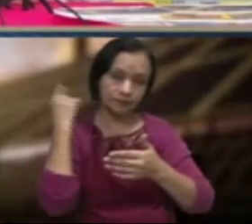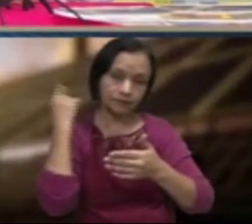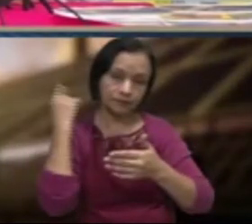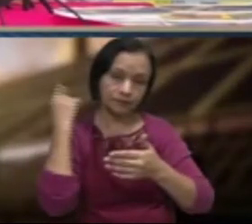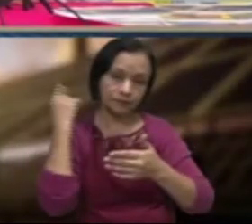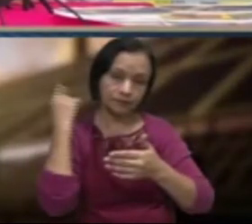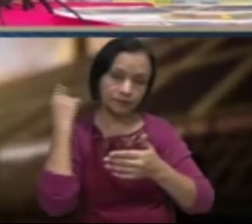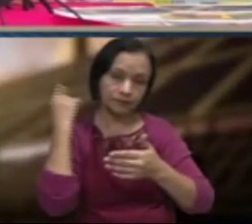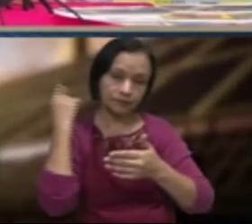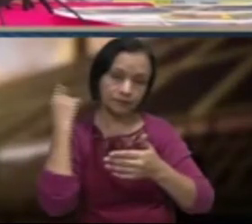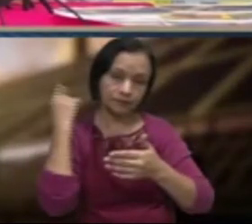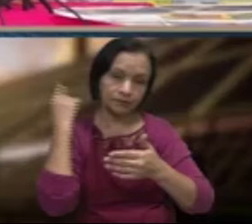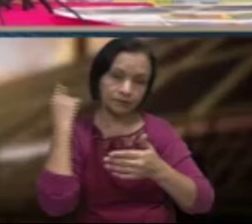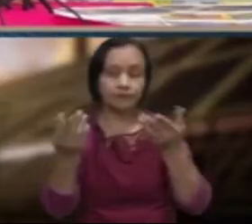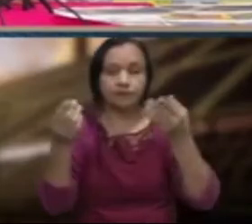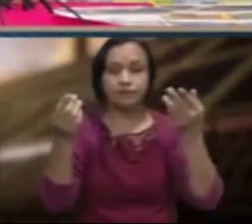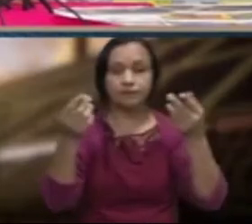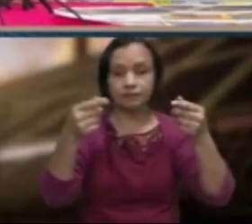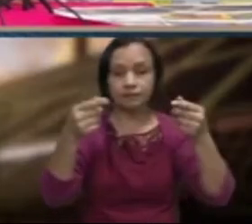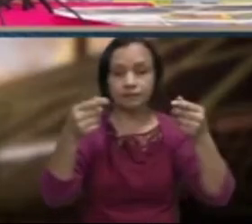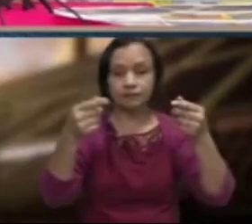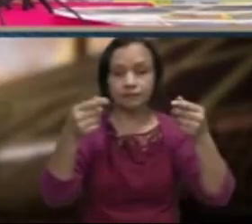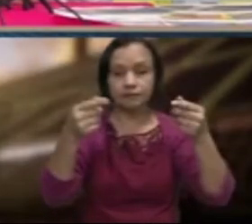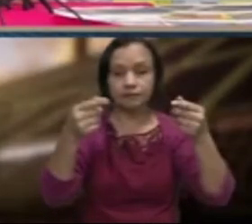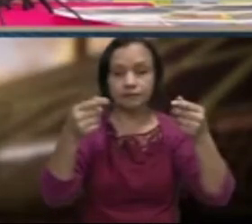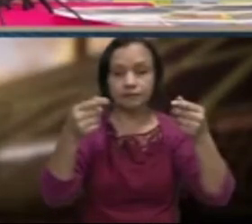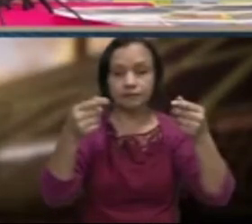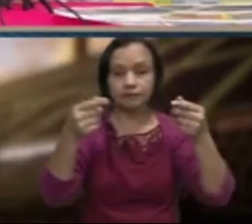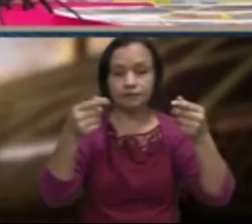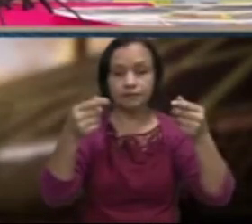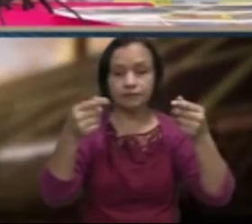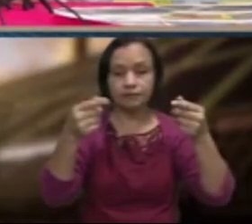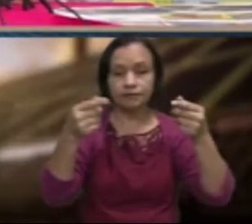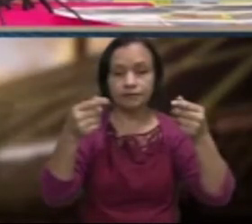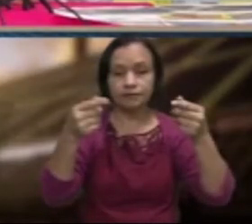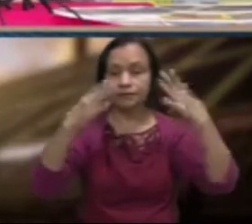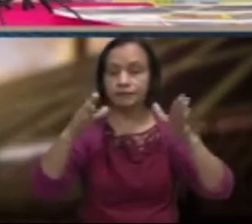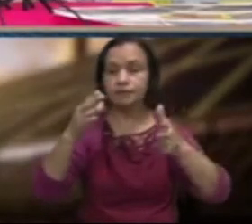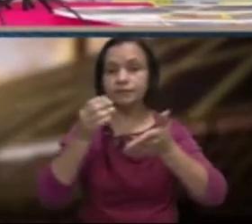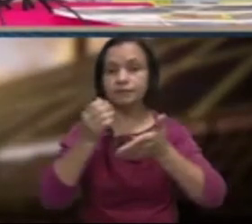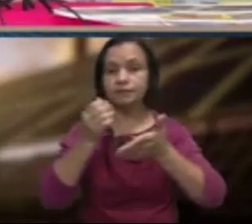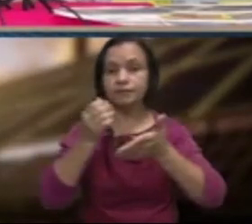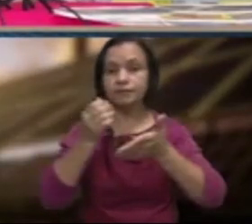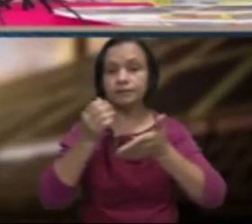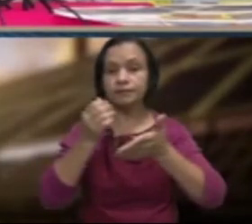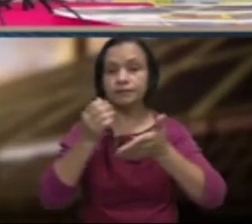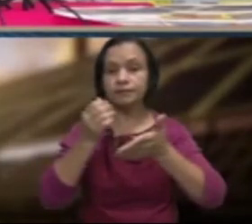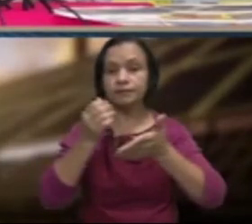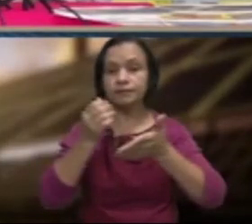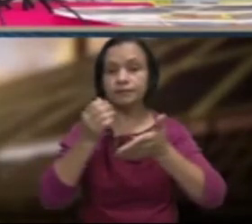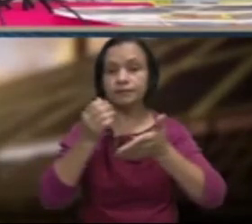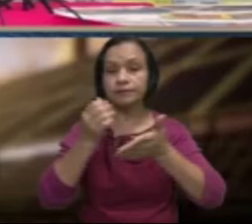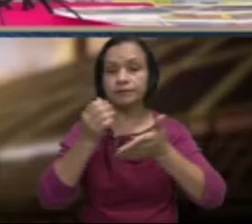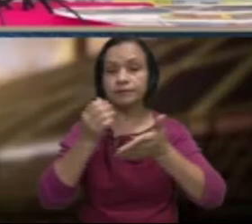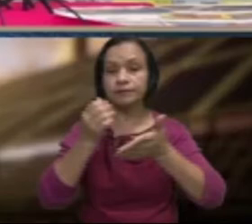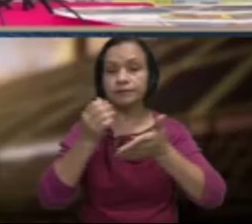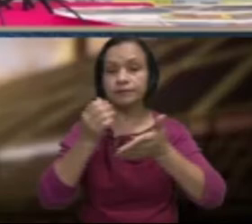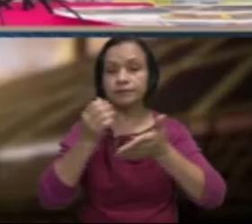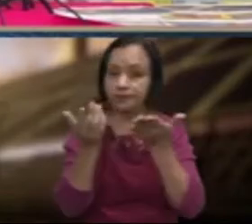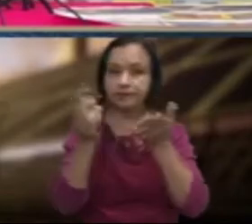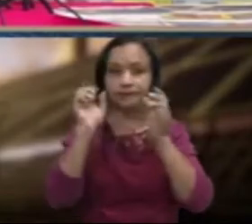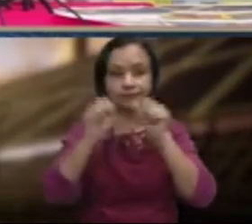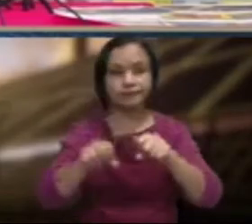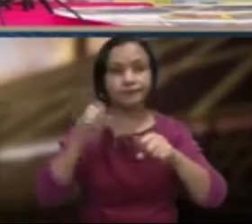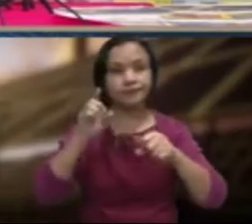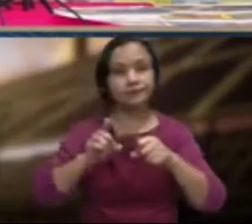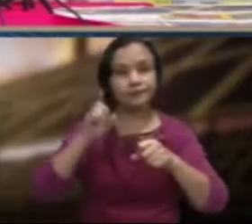también la parte de movilidad eléctrica, es decir, todas las leyes que nos han permitido desarrollar.